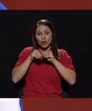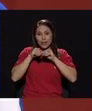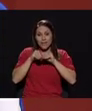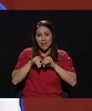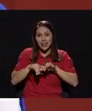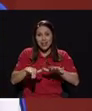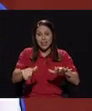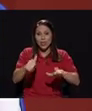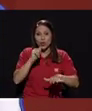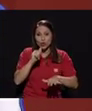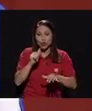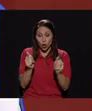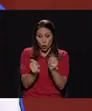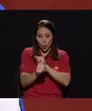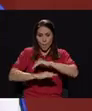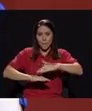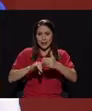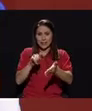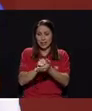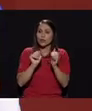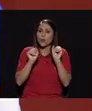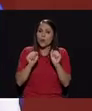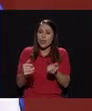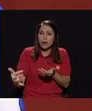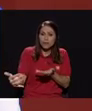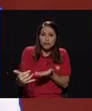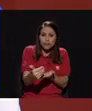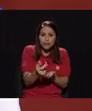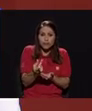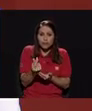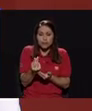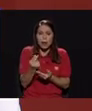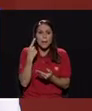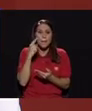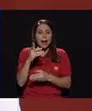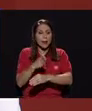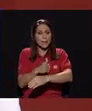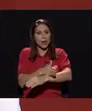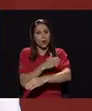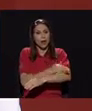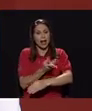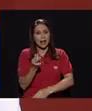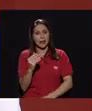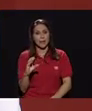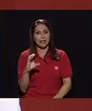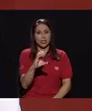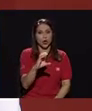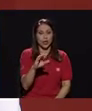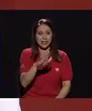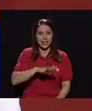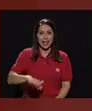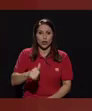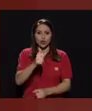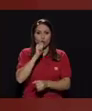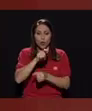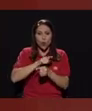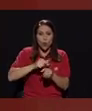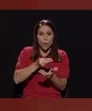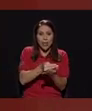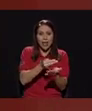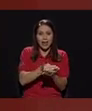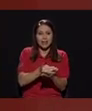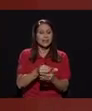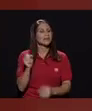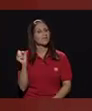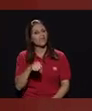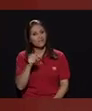partir de eso generar recursos para mejorar las inversiones en los humedales. Sí, es que sobre el tema